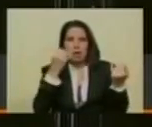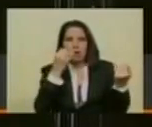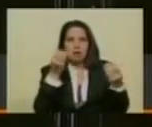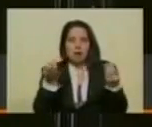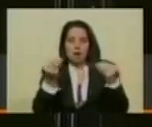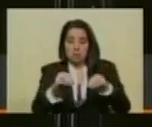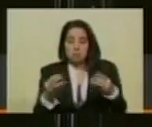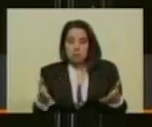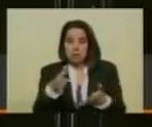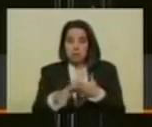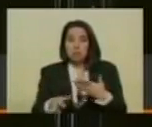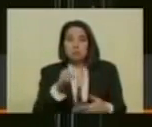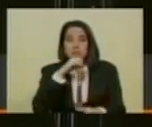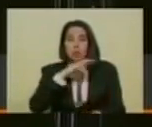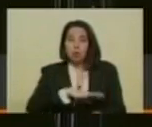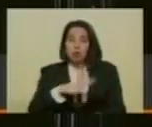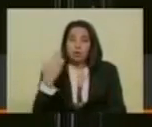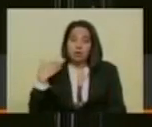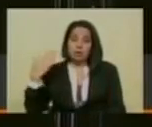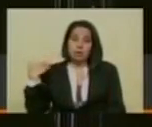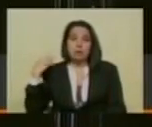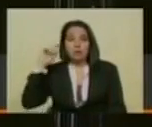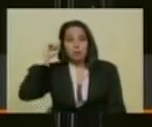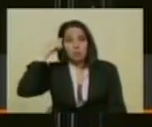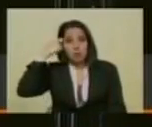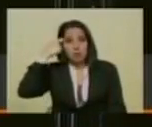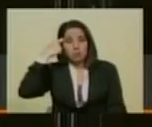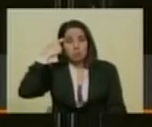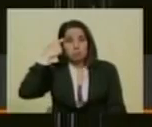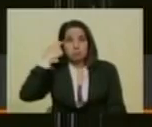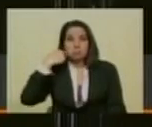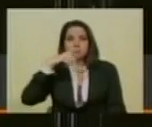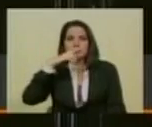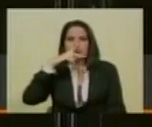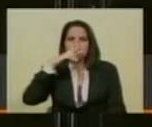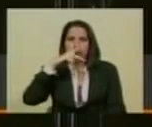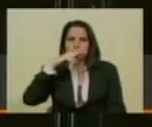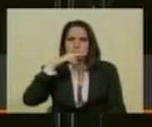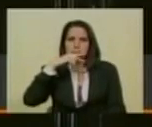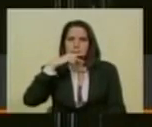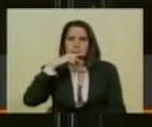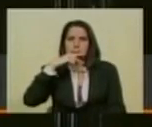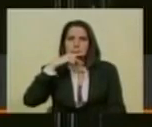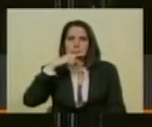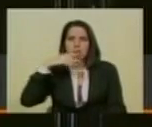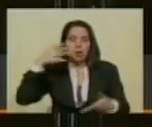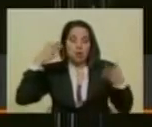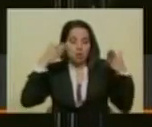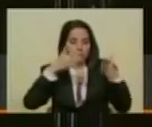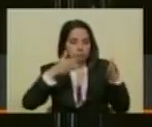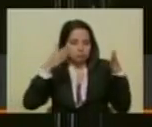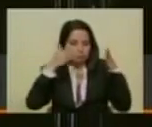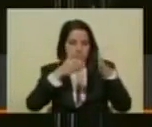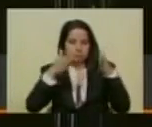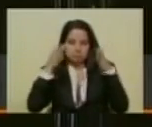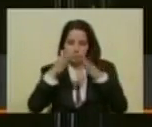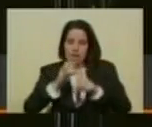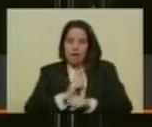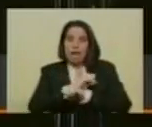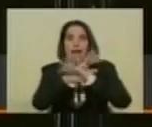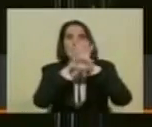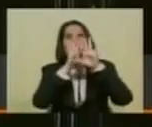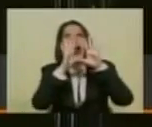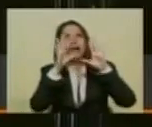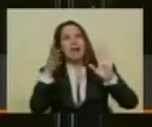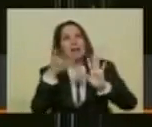históricamente leal, lo recuerdo, las palabras de aliento, de claridad, del juego